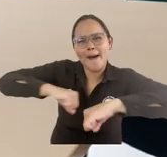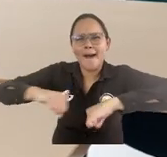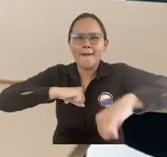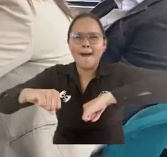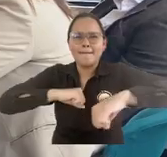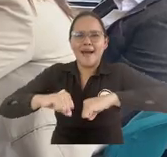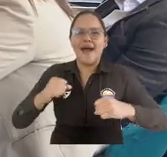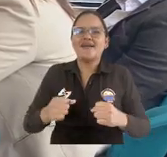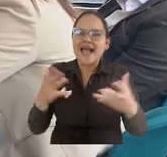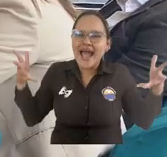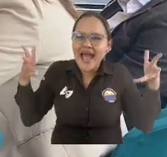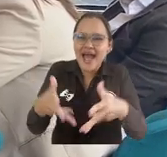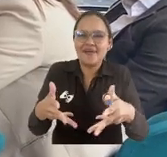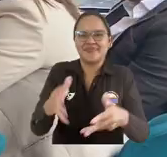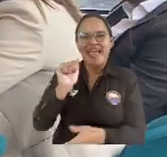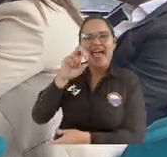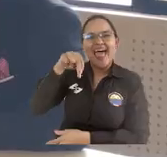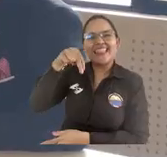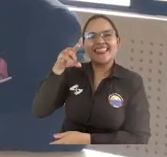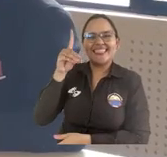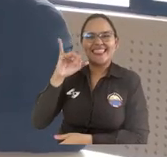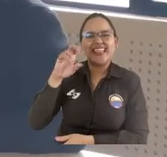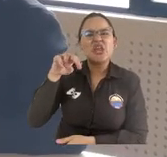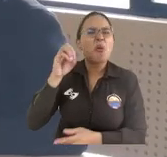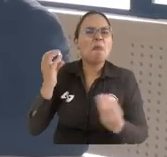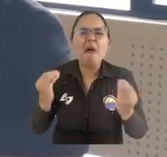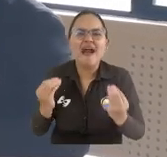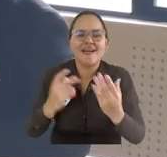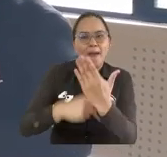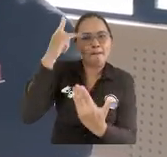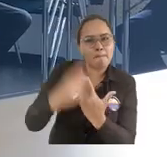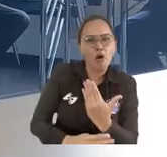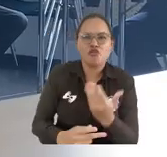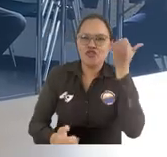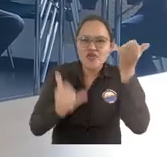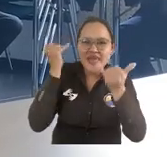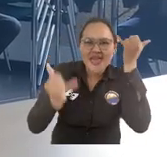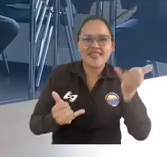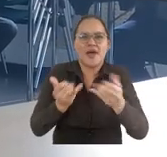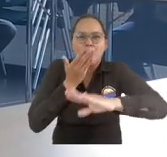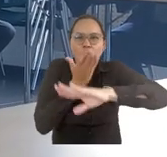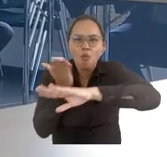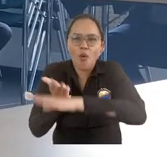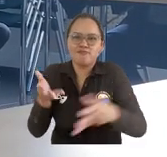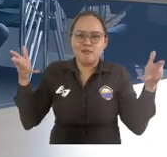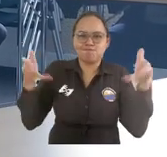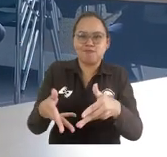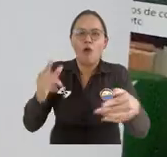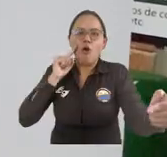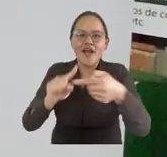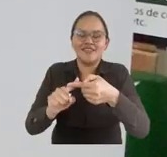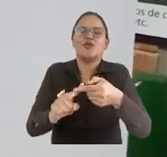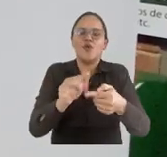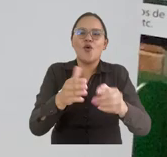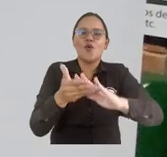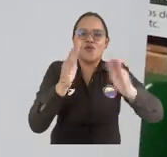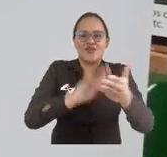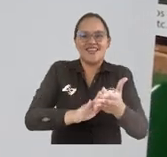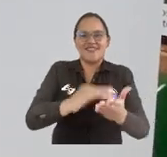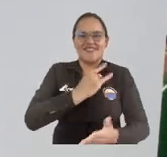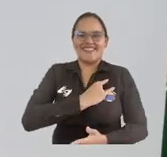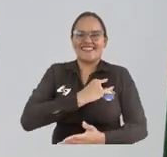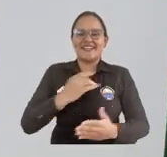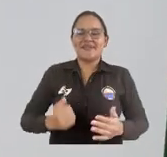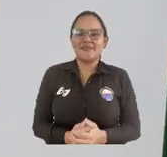sus conocimientos adquiridos en la academia para unificar proyectos y planes en favor de la comunidad universitaria. El papel del rector de la